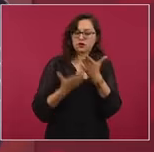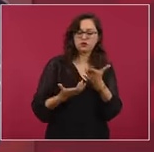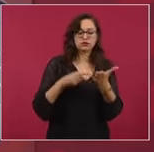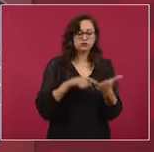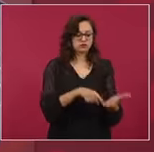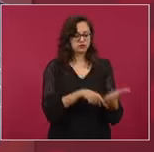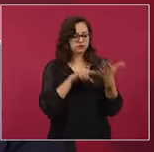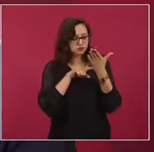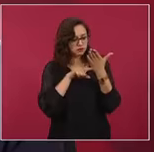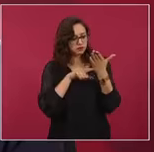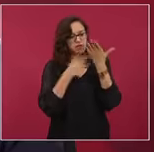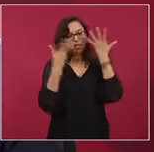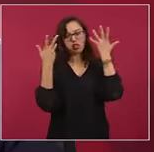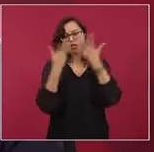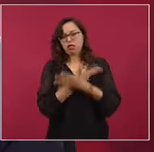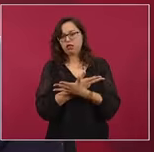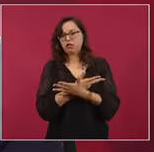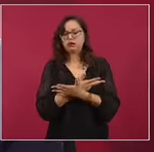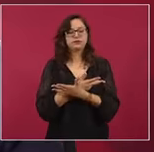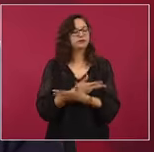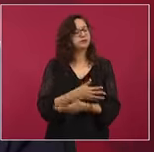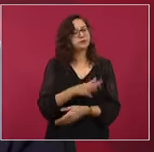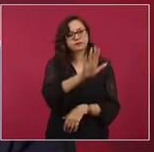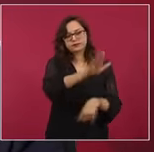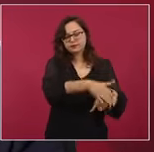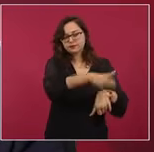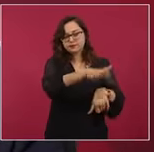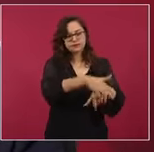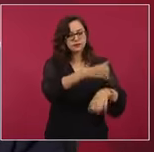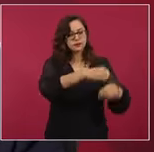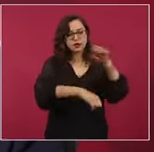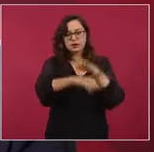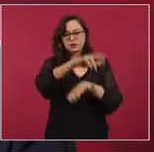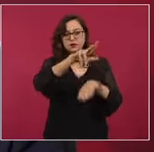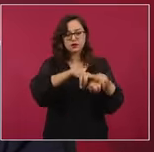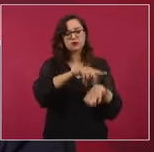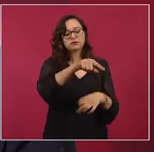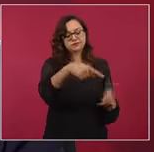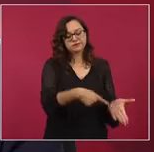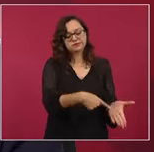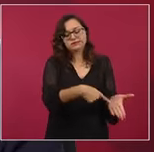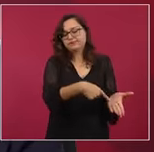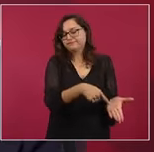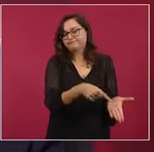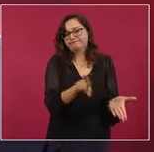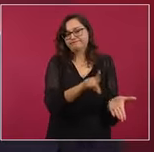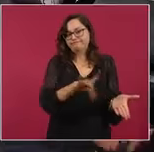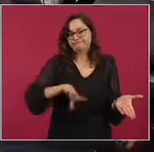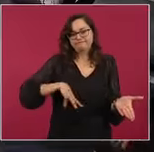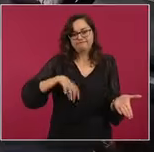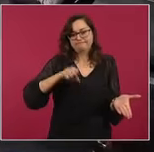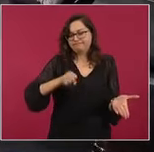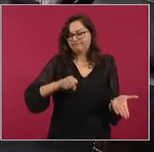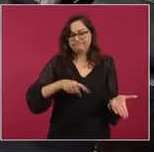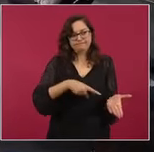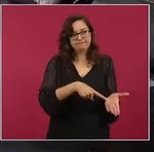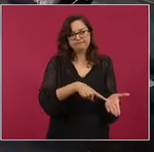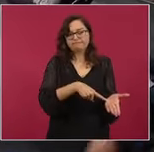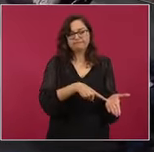Nos sentamos con los que tenían estas